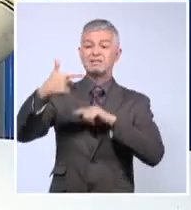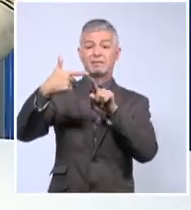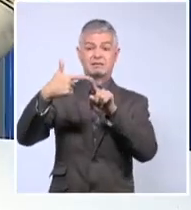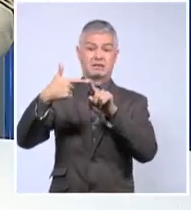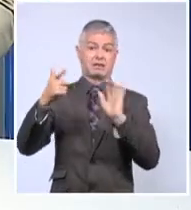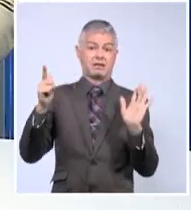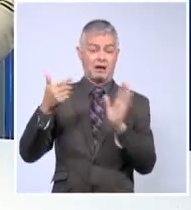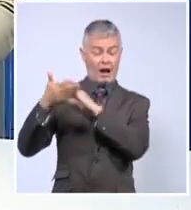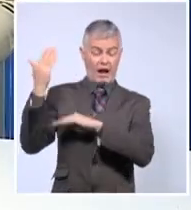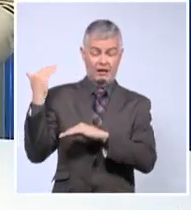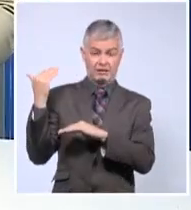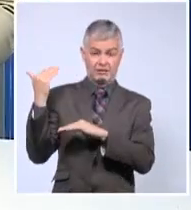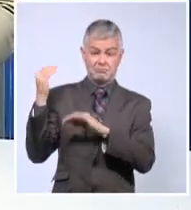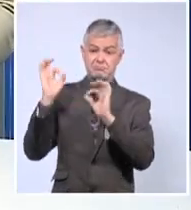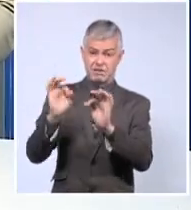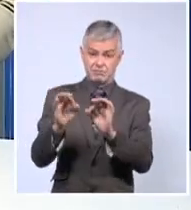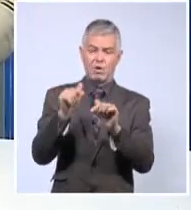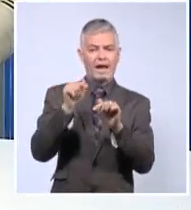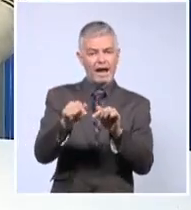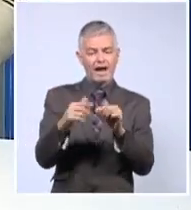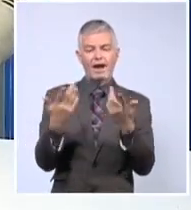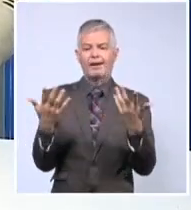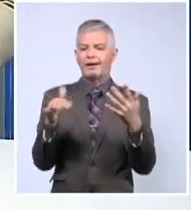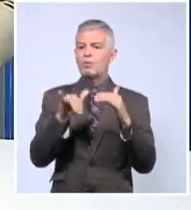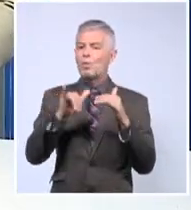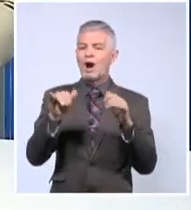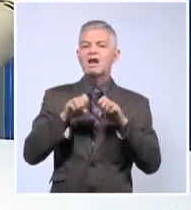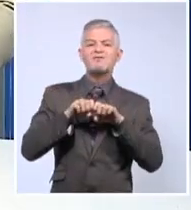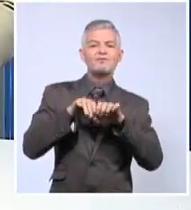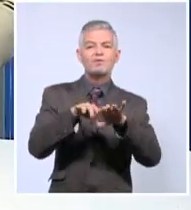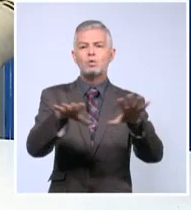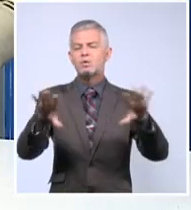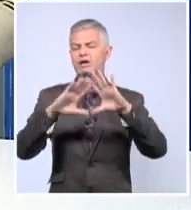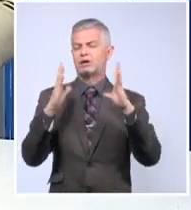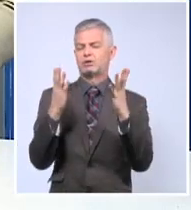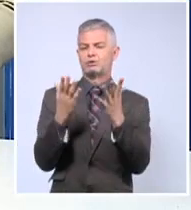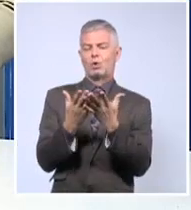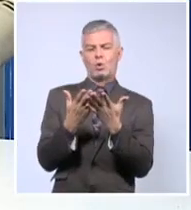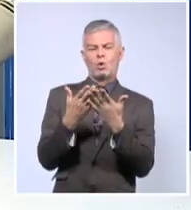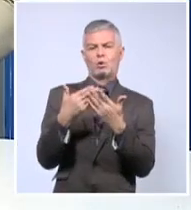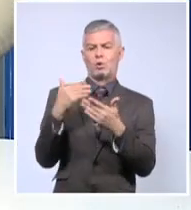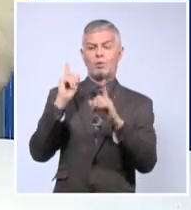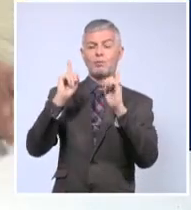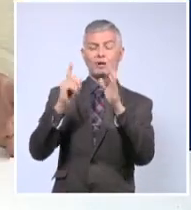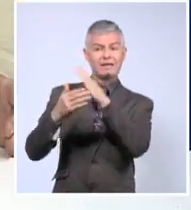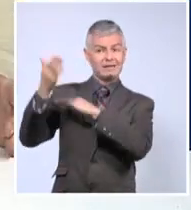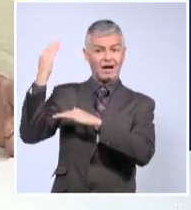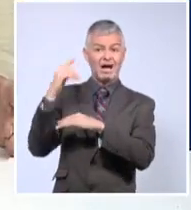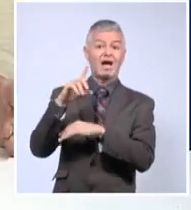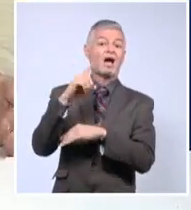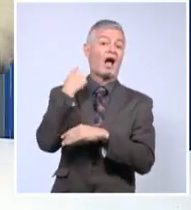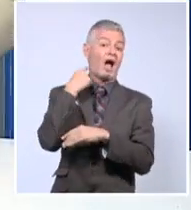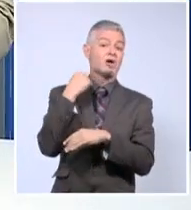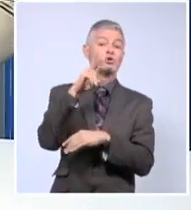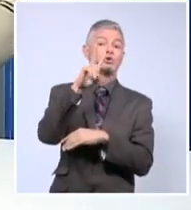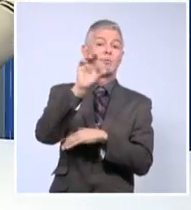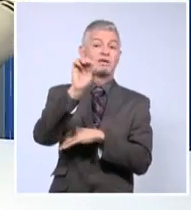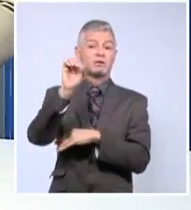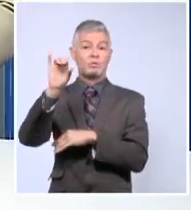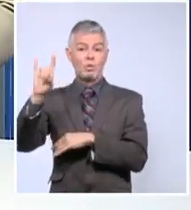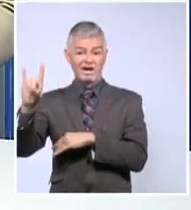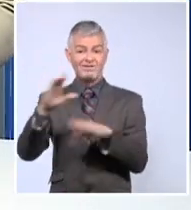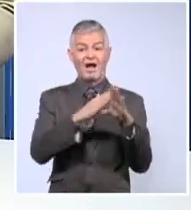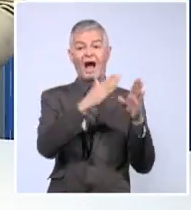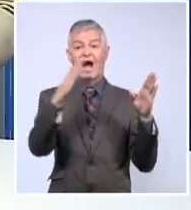exterior, fue una voz clave e influyente en cada paso que se dio en ese camino desde 2009 hasta 2016.